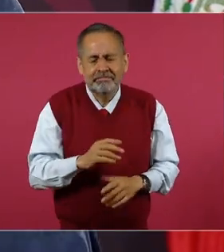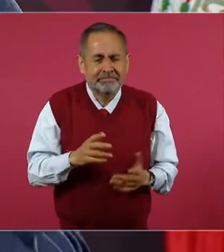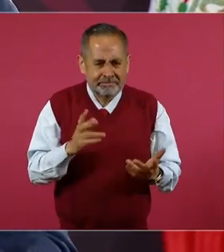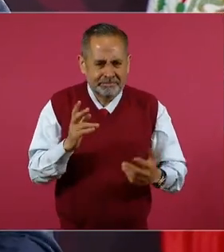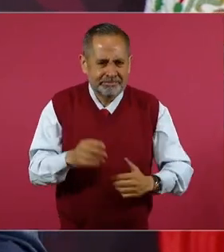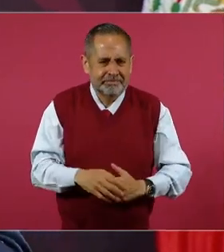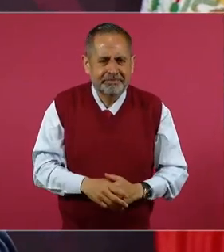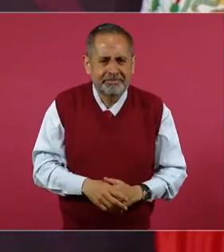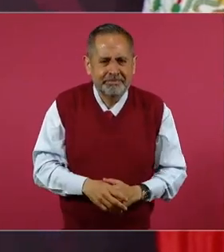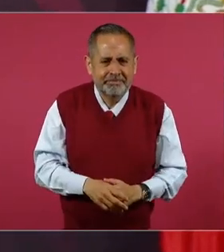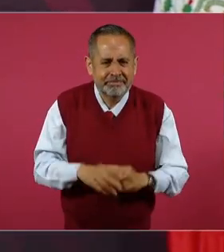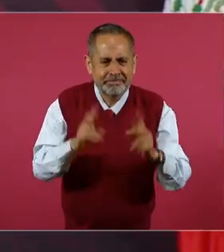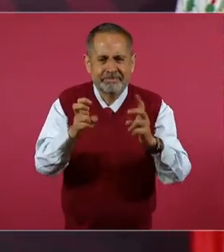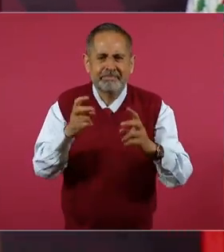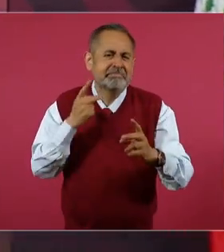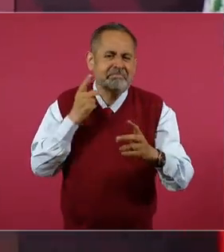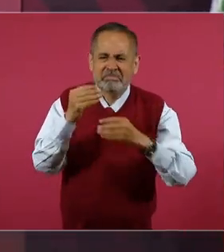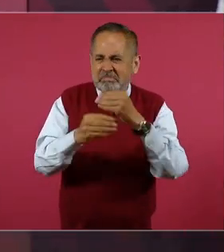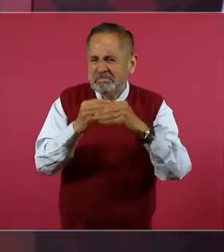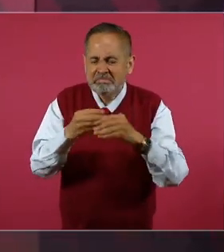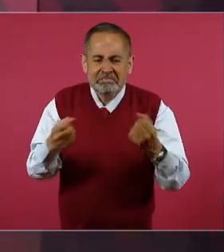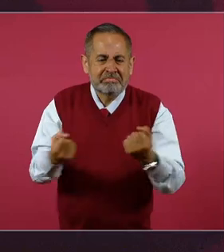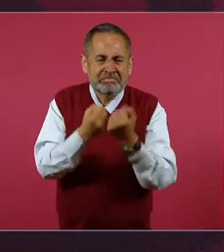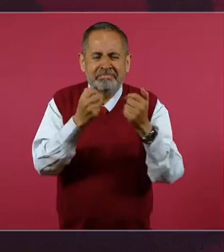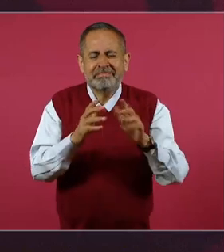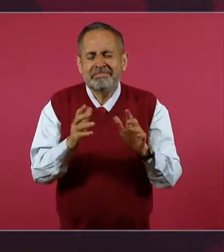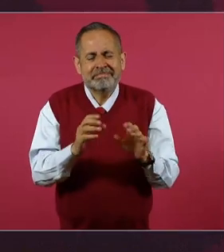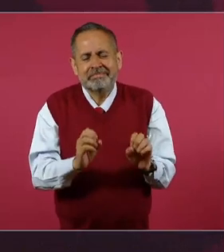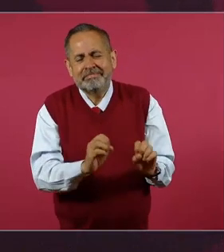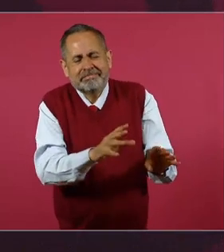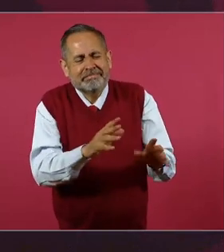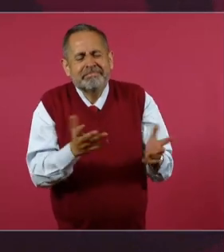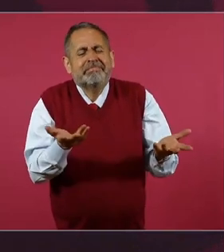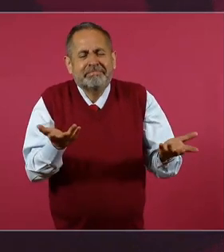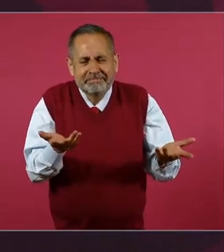temas políticos con